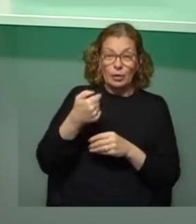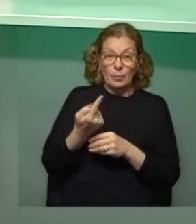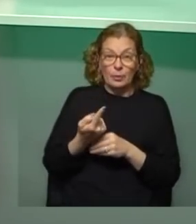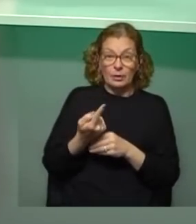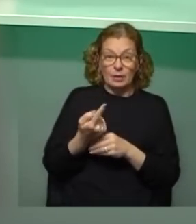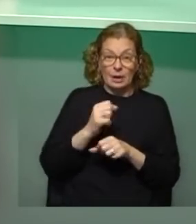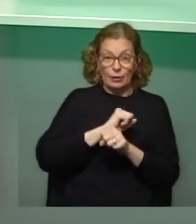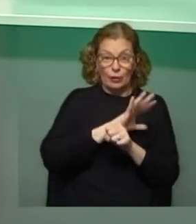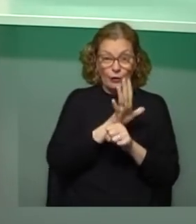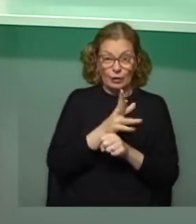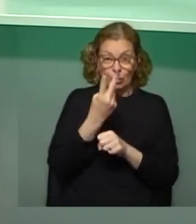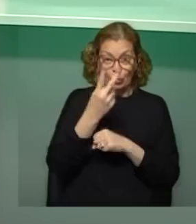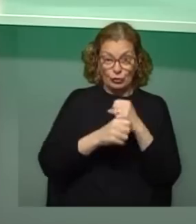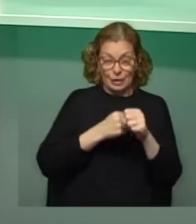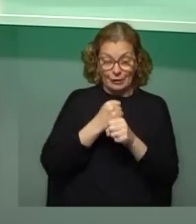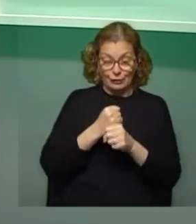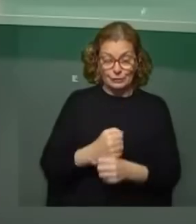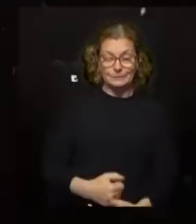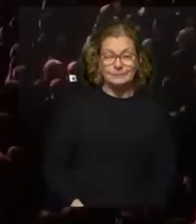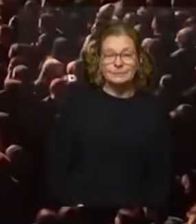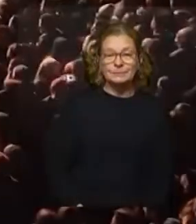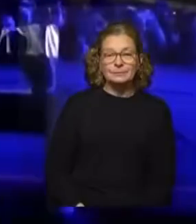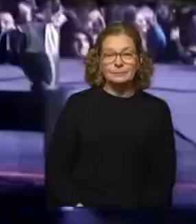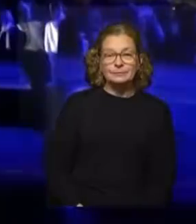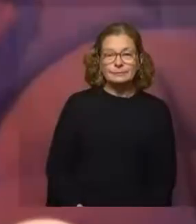la pandemia los dos años de pandemia